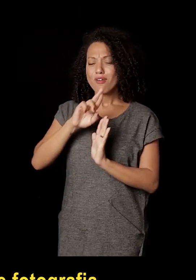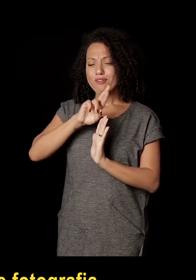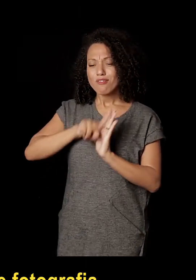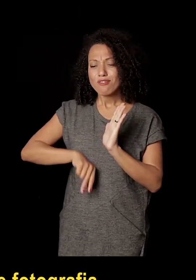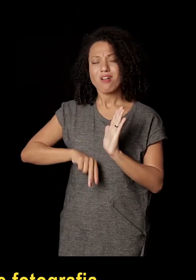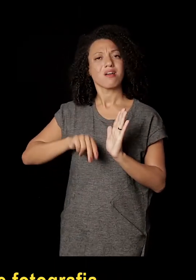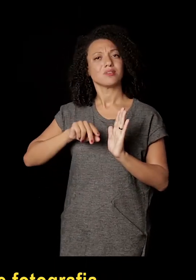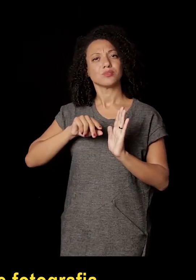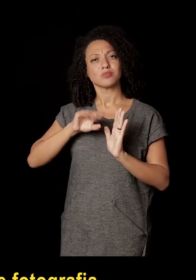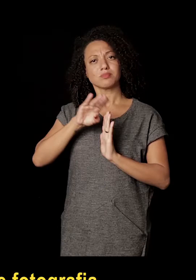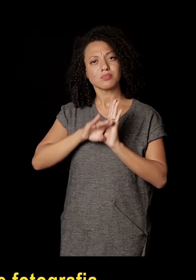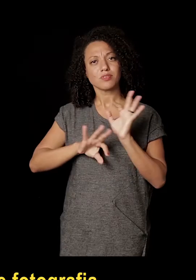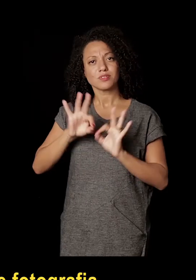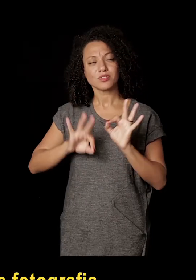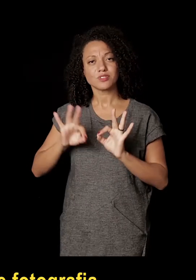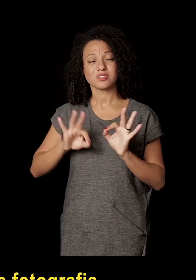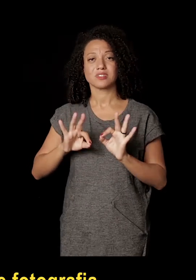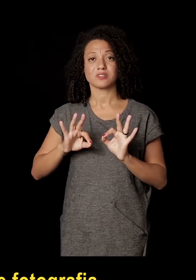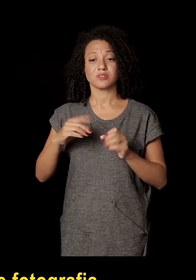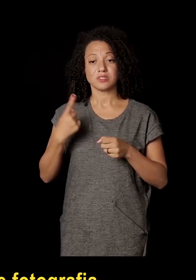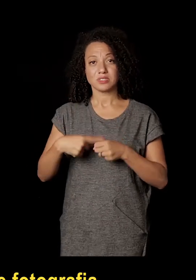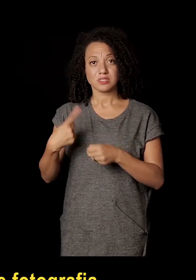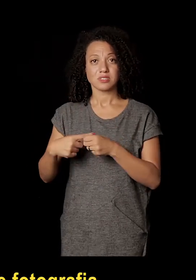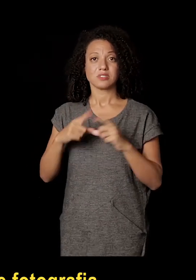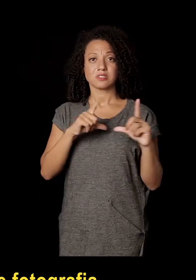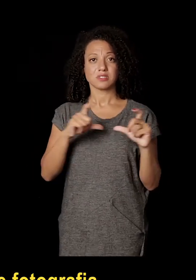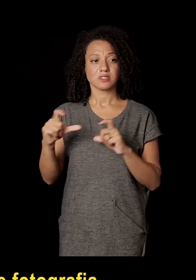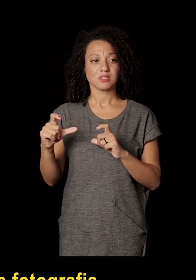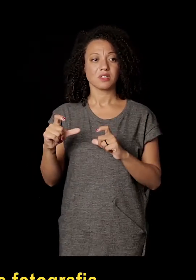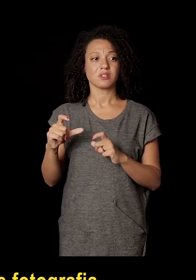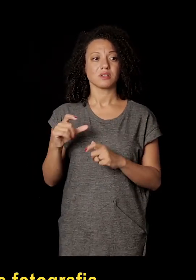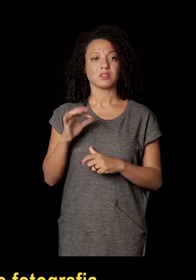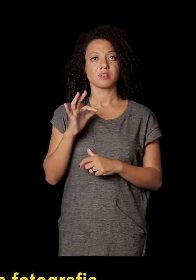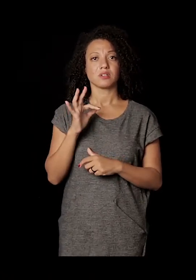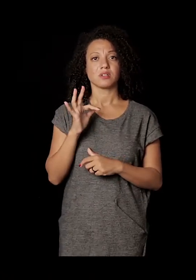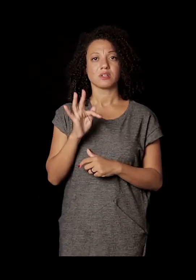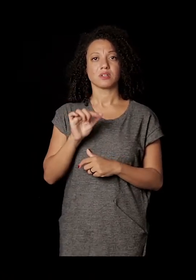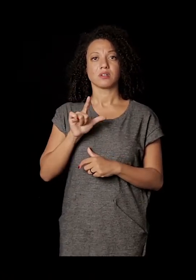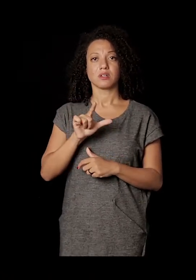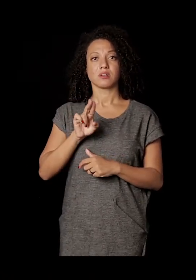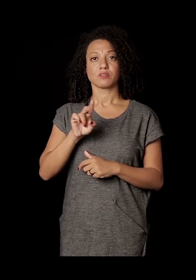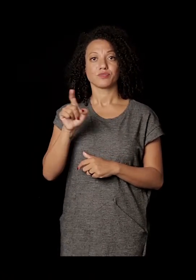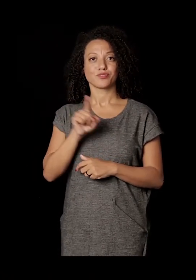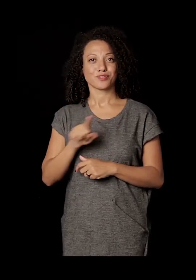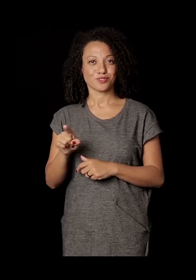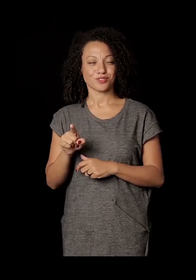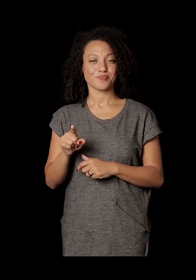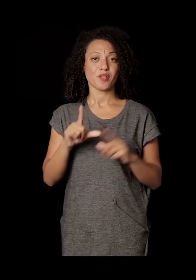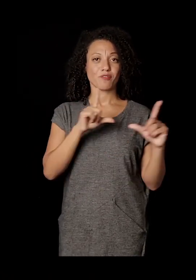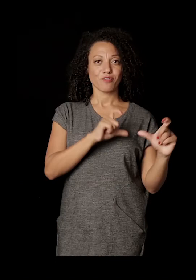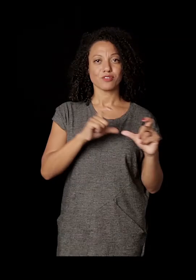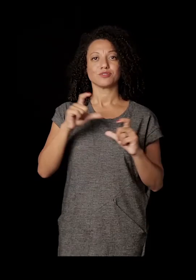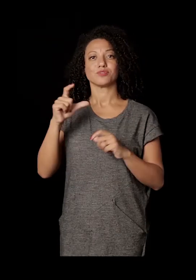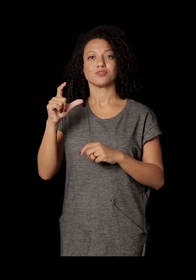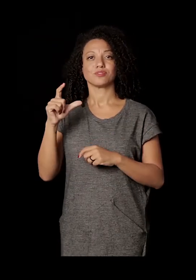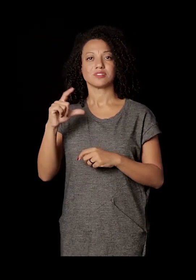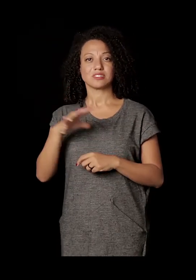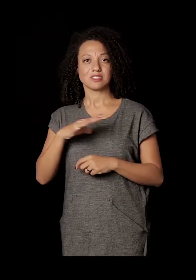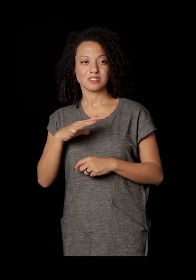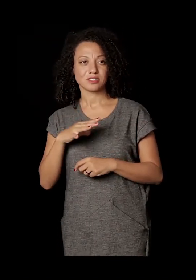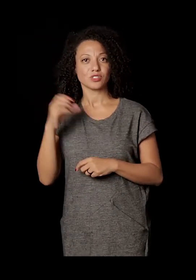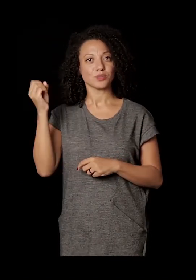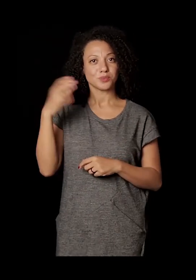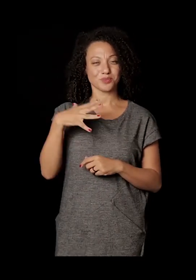gran proyecto de fotografía y ciudad FLUS, Fotografía y Luz. Y la primera premisa es,